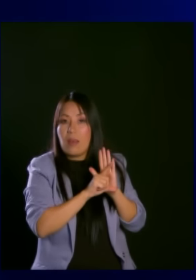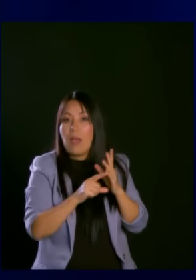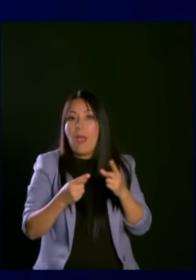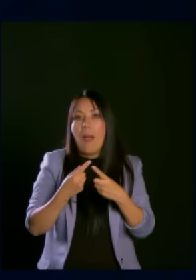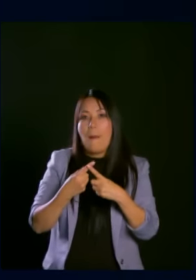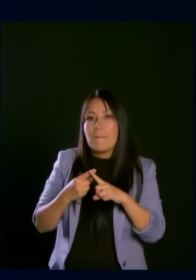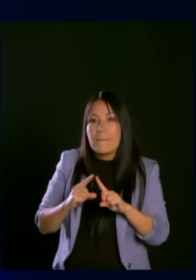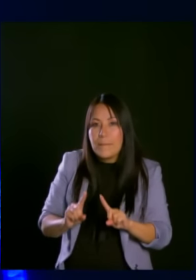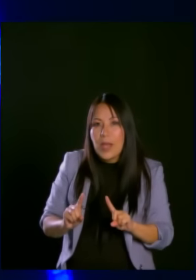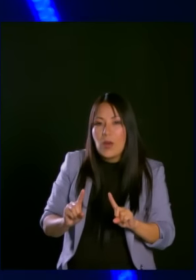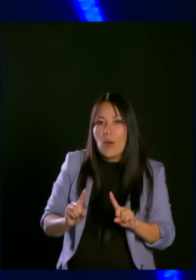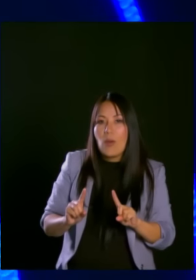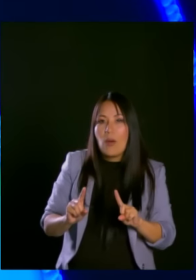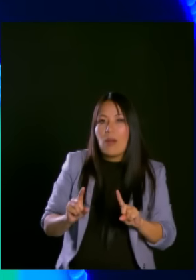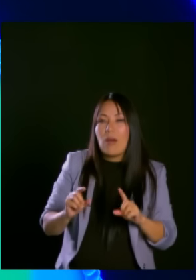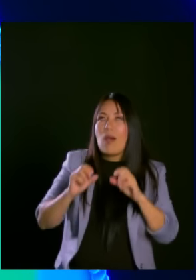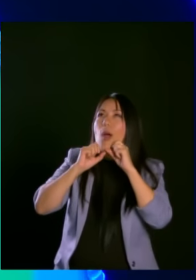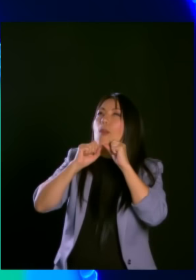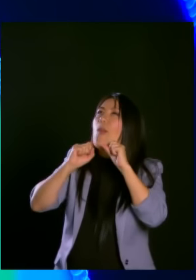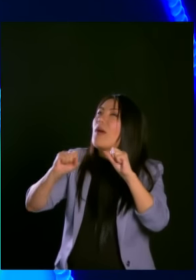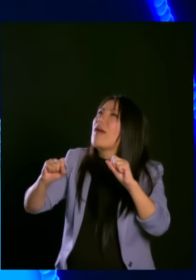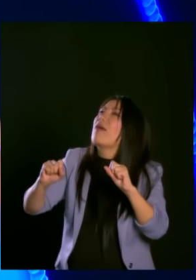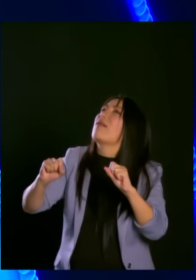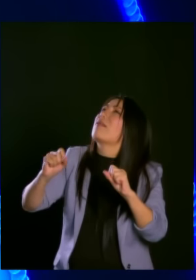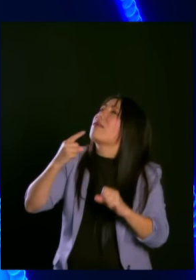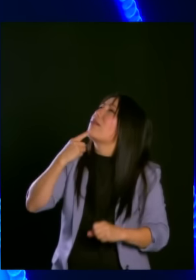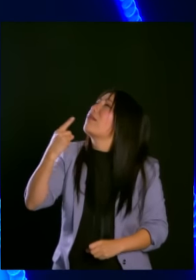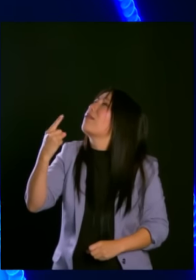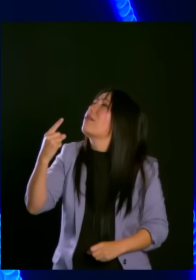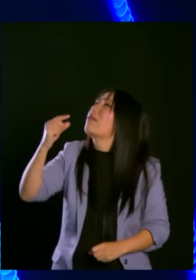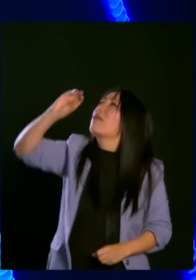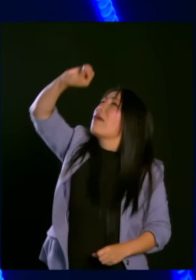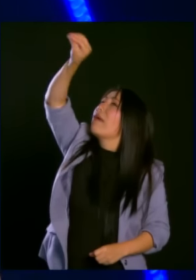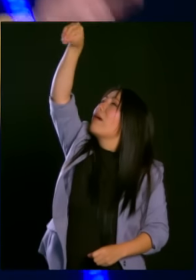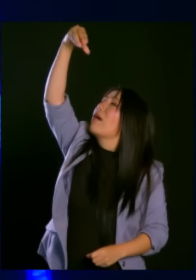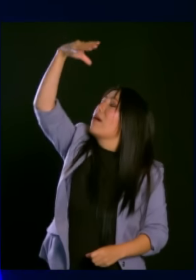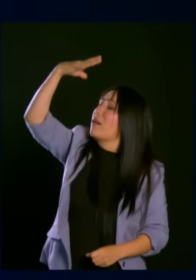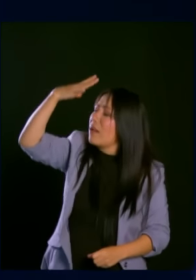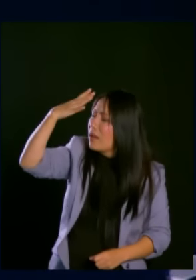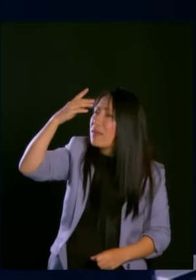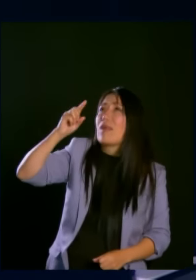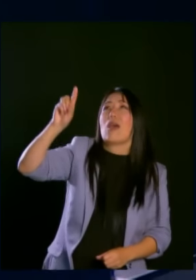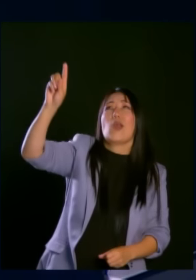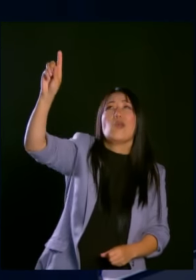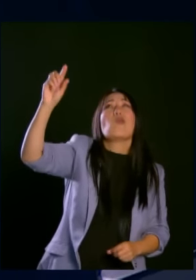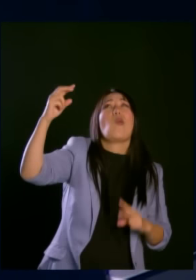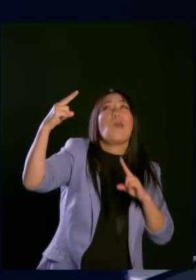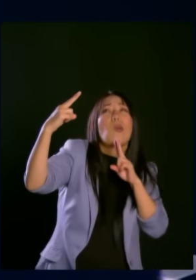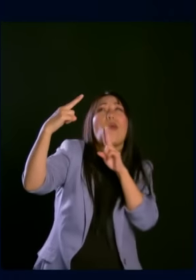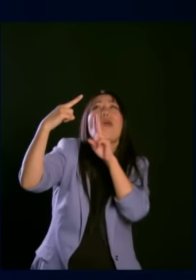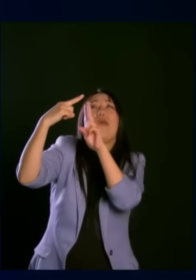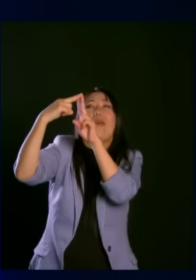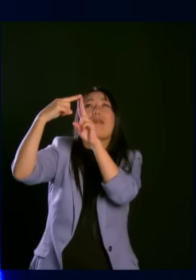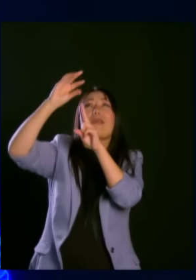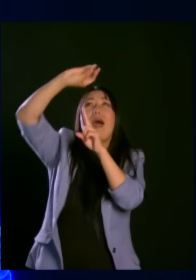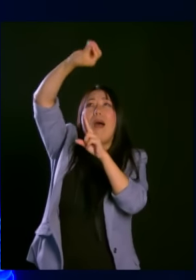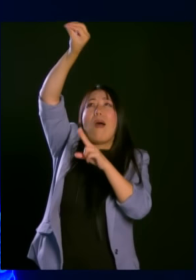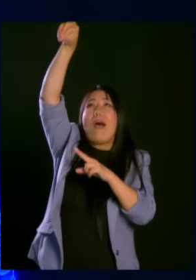Le dio la ley, ¿sí o no? Y le dice: tú me has dicho que me conoces y que he hallado